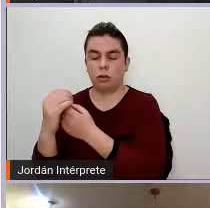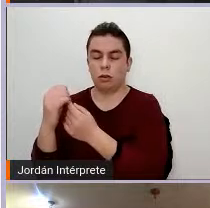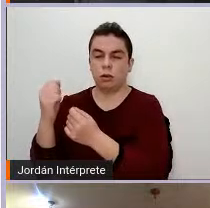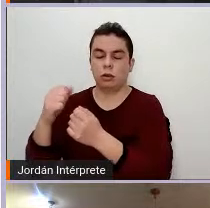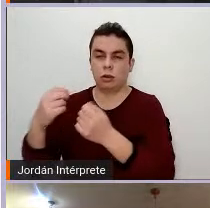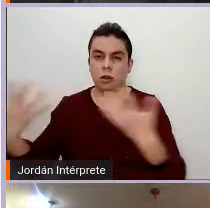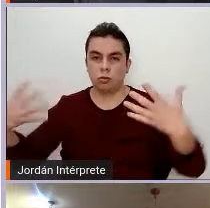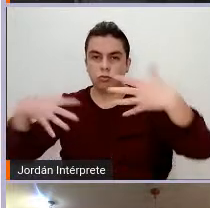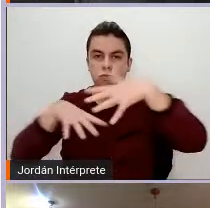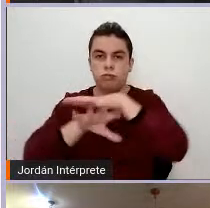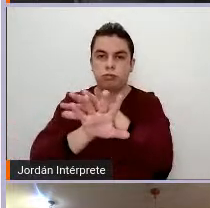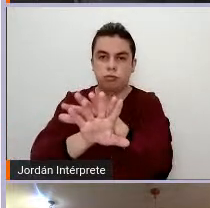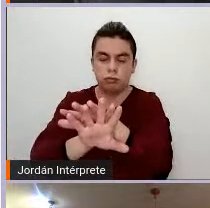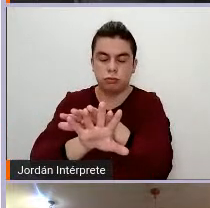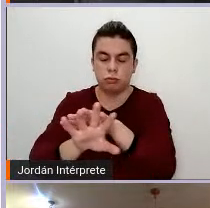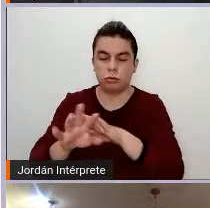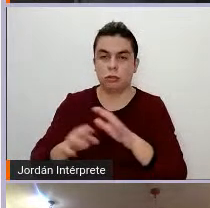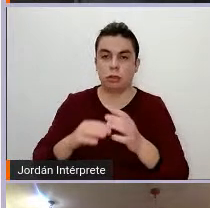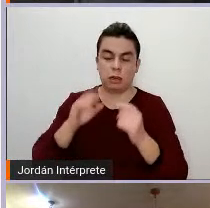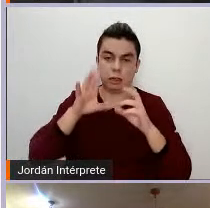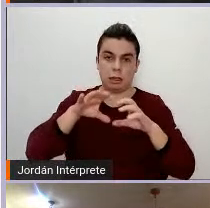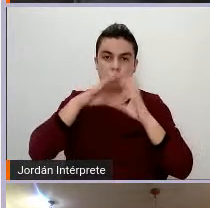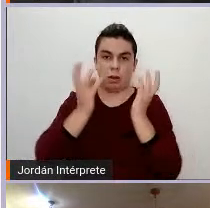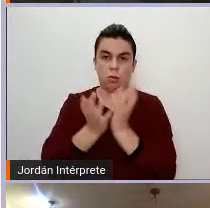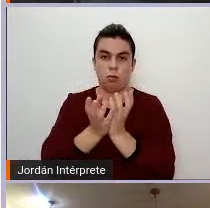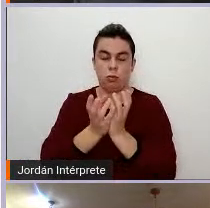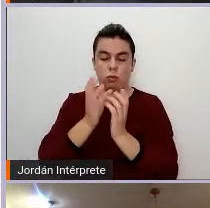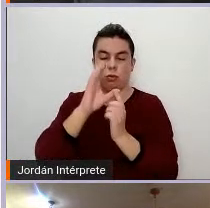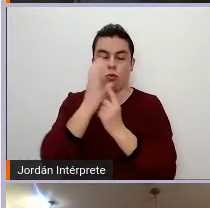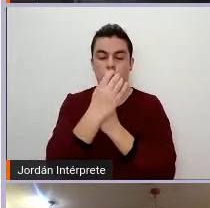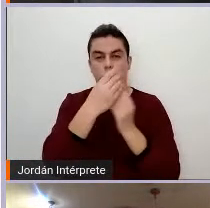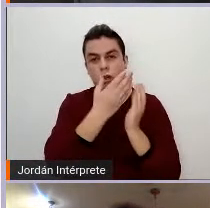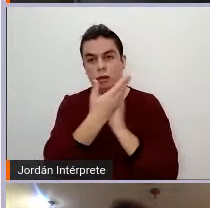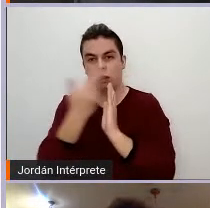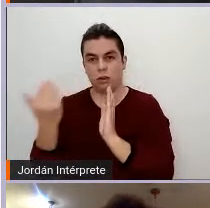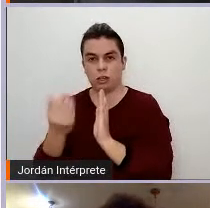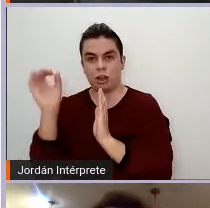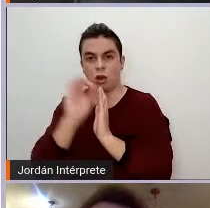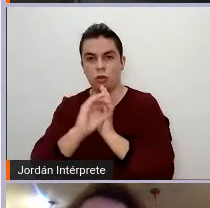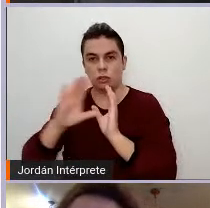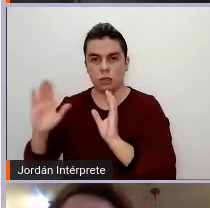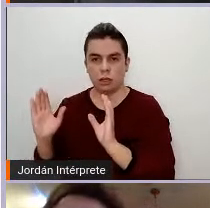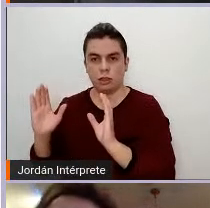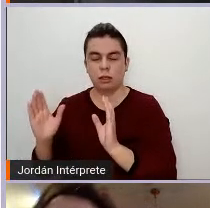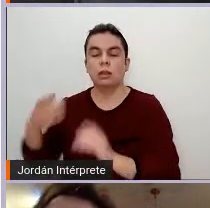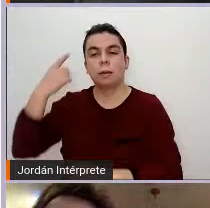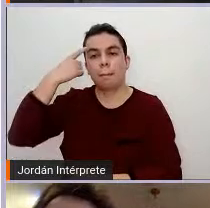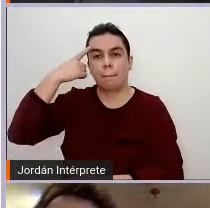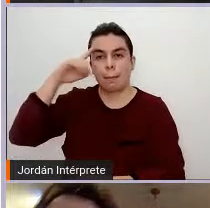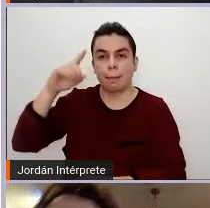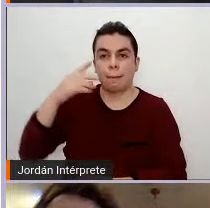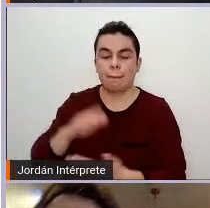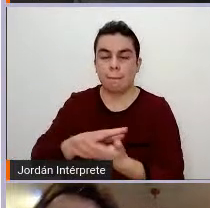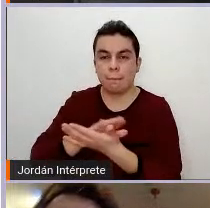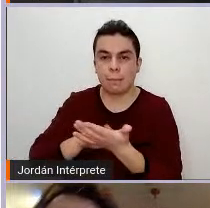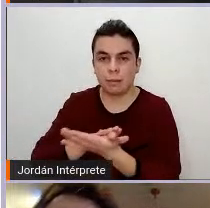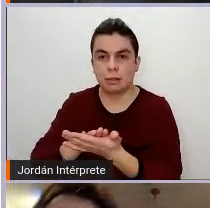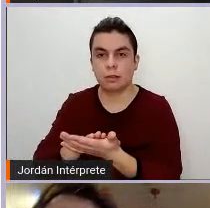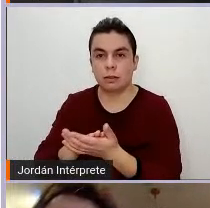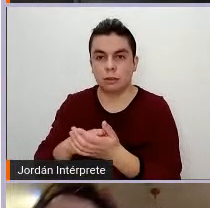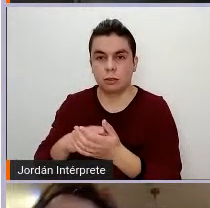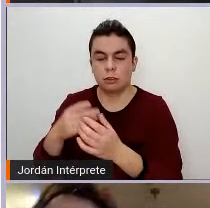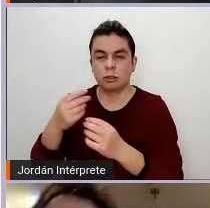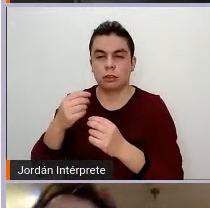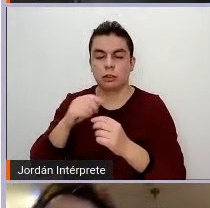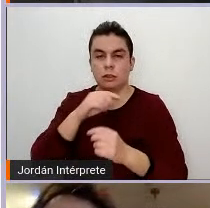han involucrado incluso a creadores de renombre. Su desarrollo, sin embargo, fue más pronunciado a partir del siglo XVIII